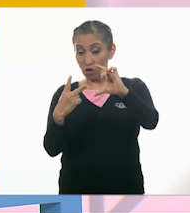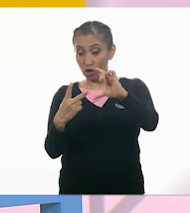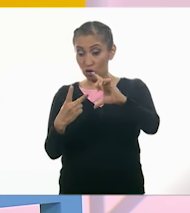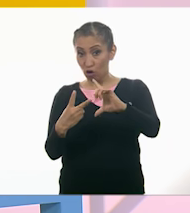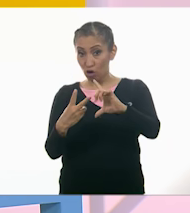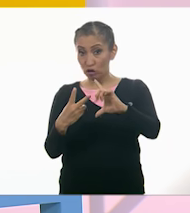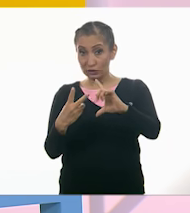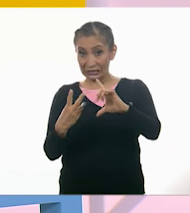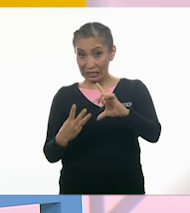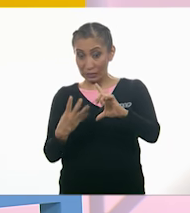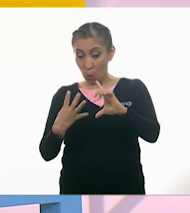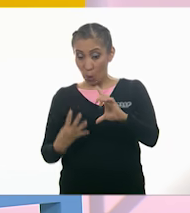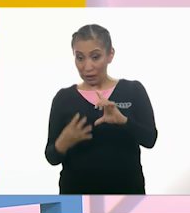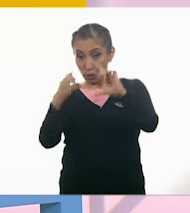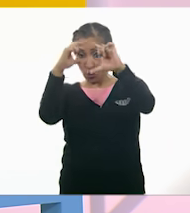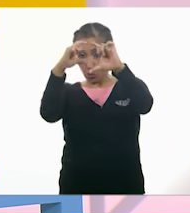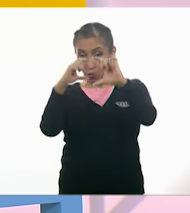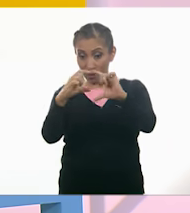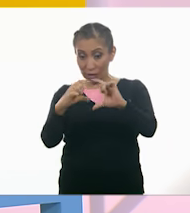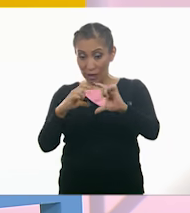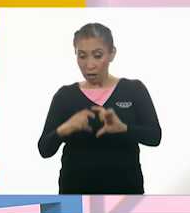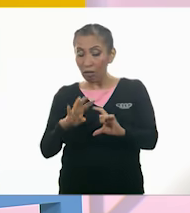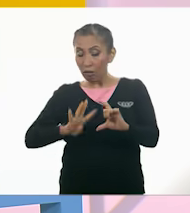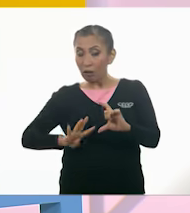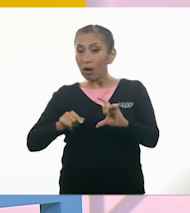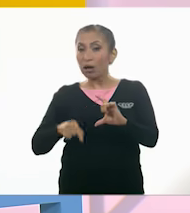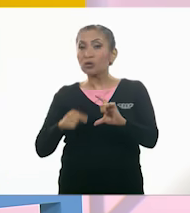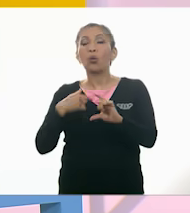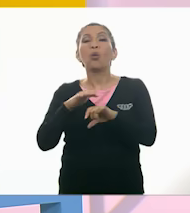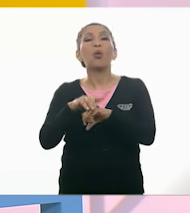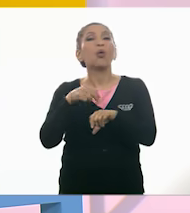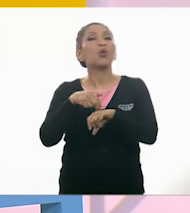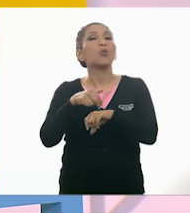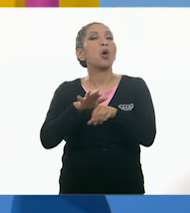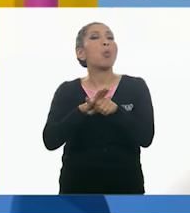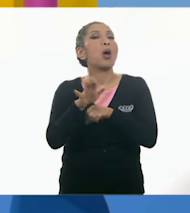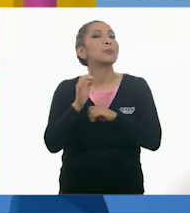3, 4 abajo, ajá, ¿qué número tendría yo aquí?